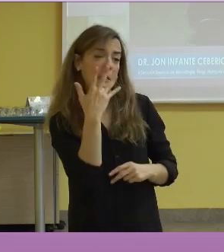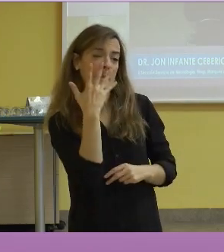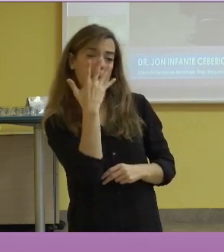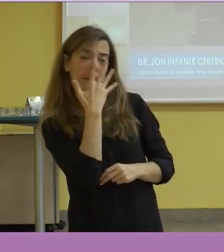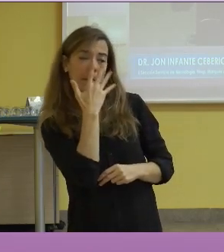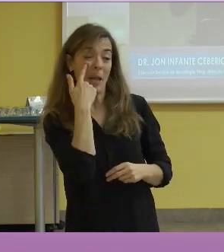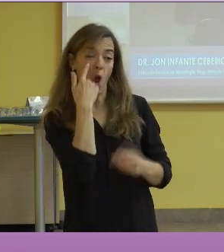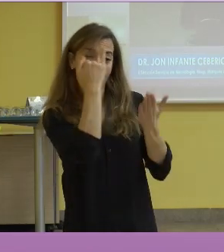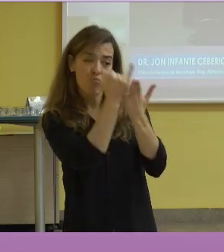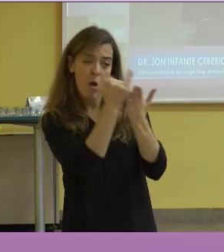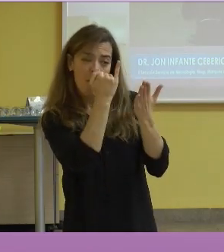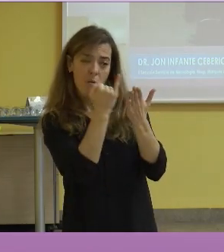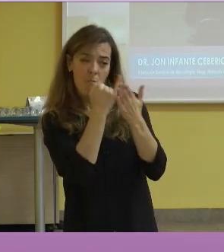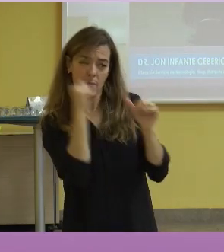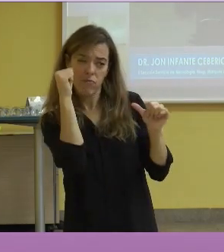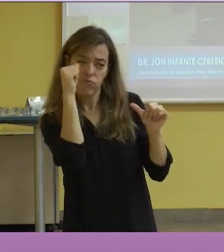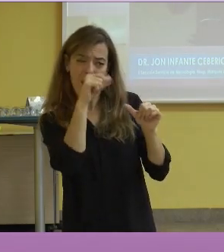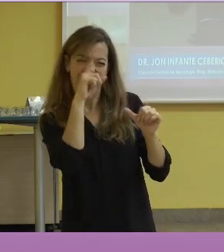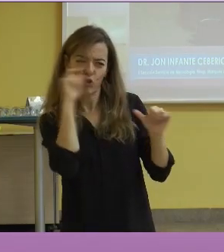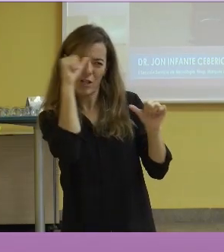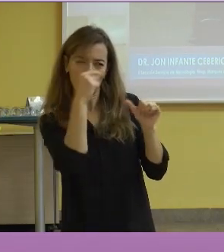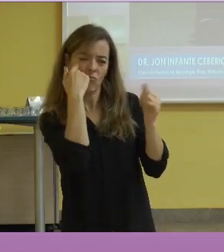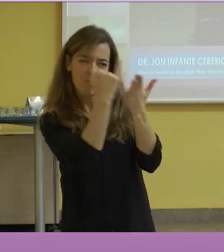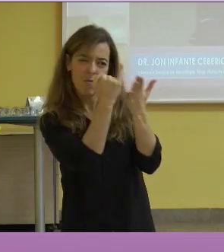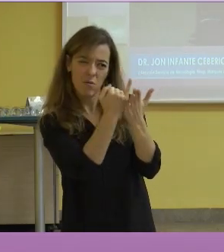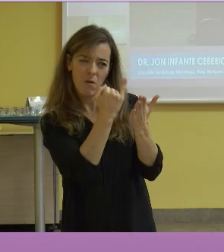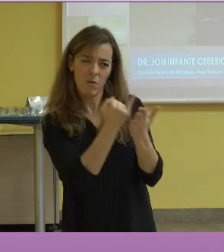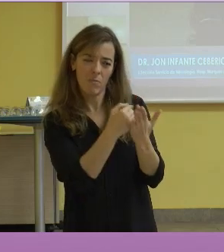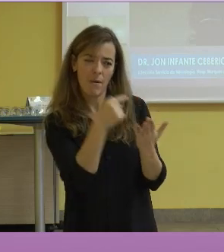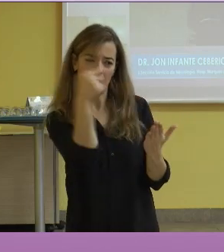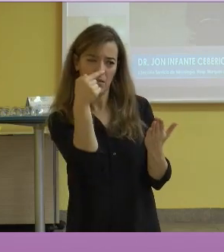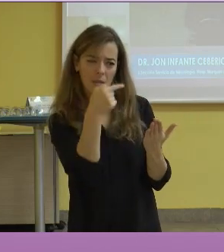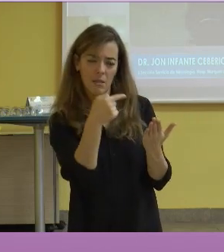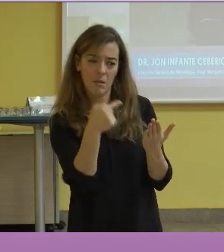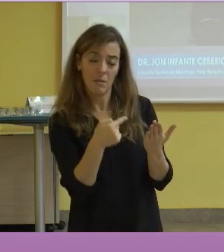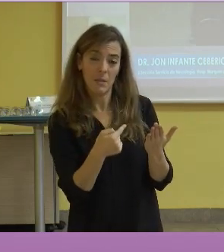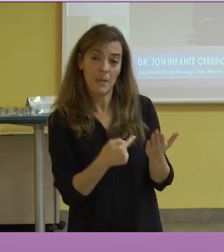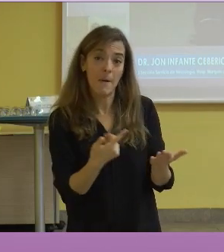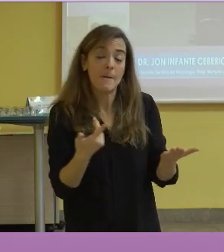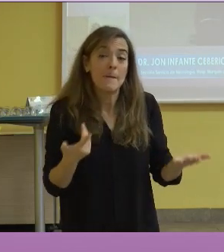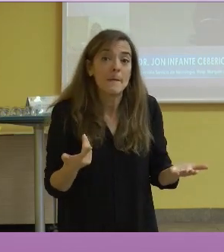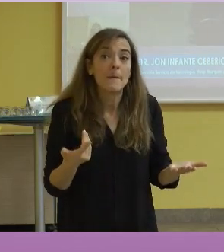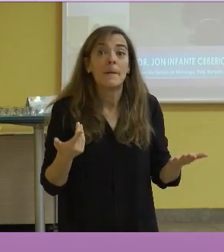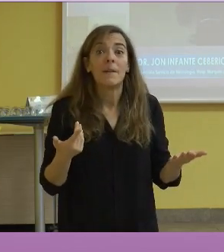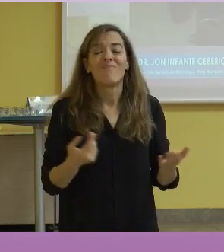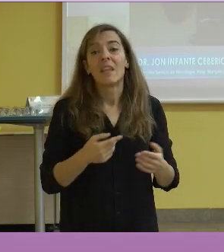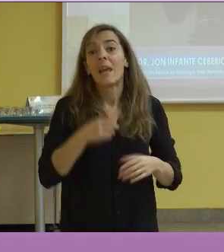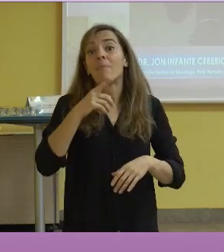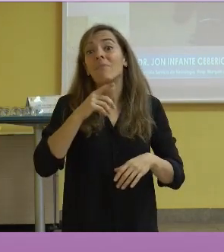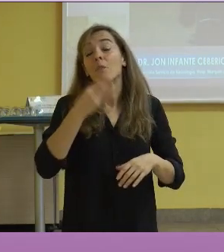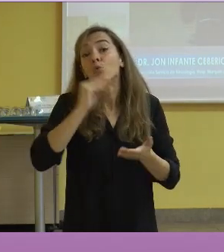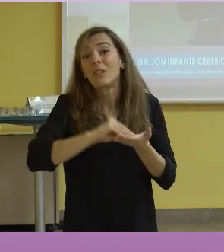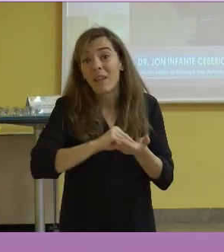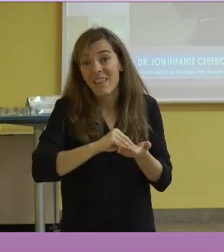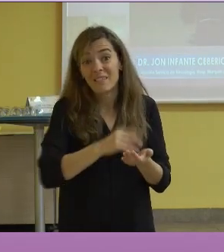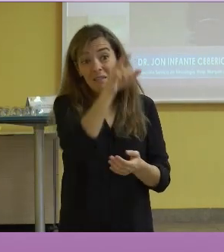las pruebas que le han ido haciendo aquí a lo largo de varios años, pues han sido negativas. O sea que muchas veces en el momento evolutivo que te llegan es